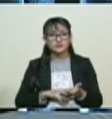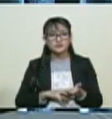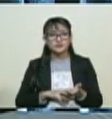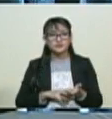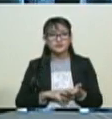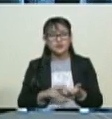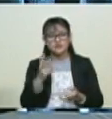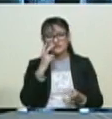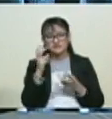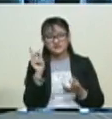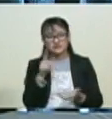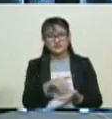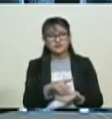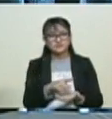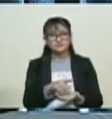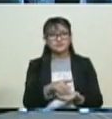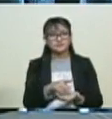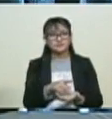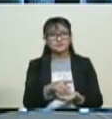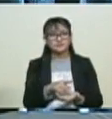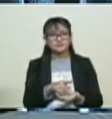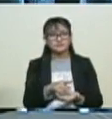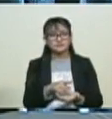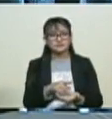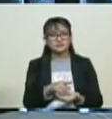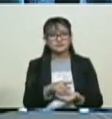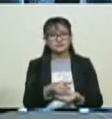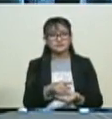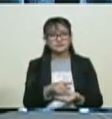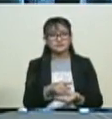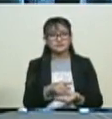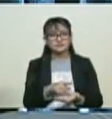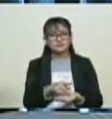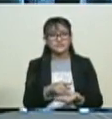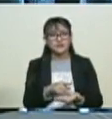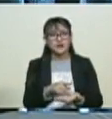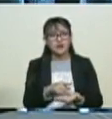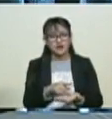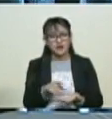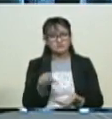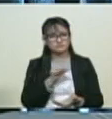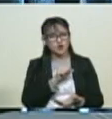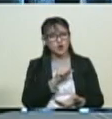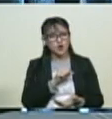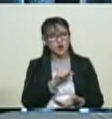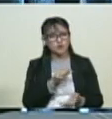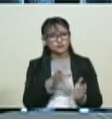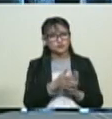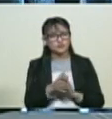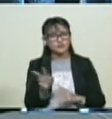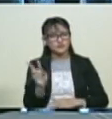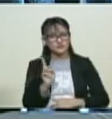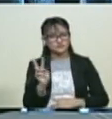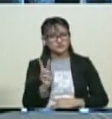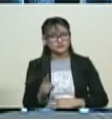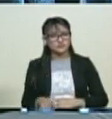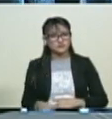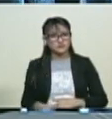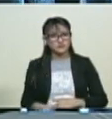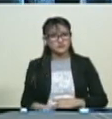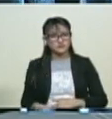estos visitantes ya bueno los ha captado la maravilla de venezuela y